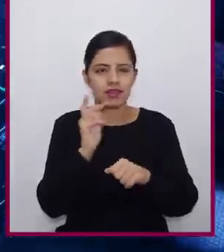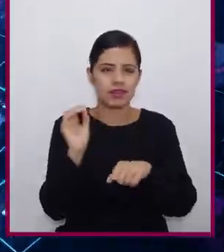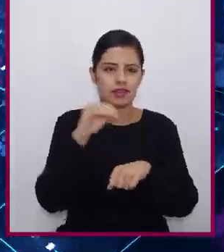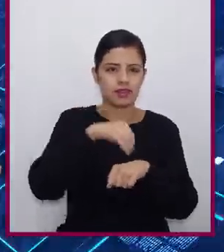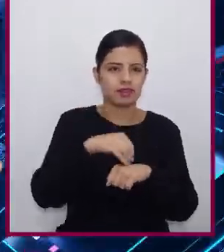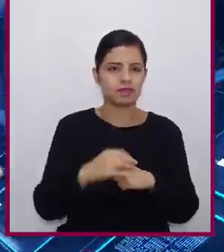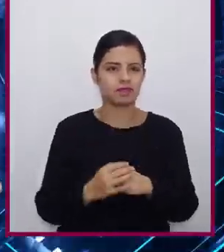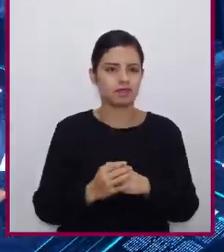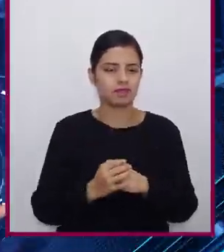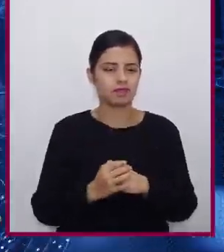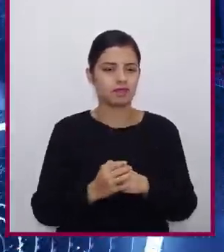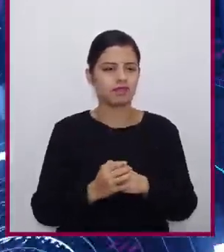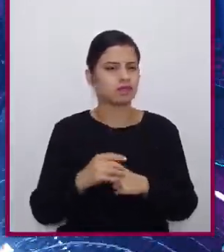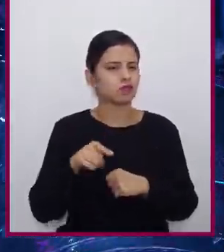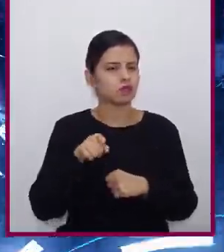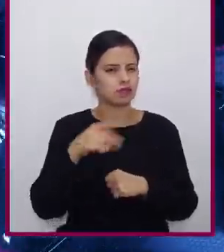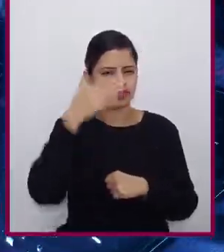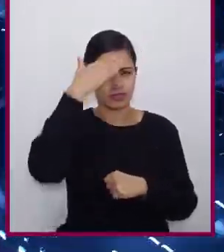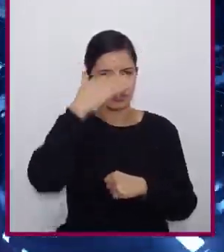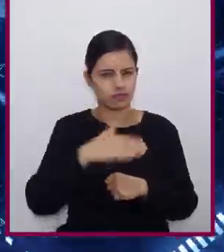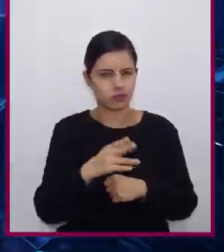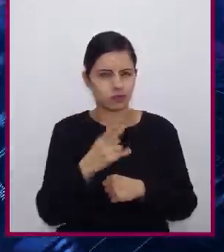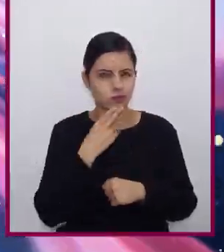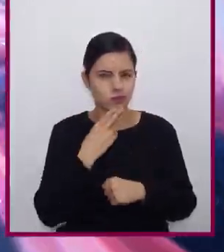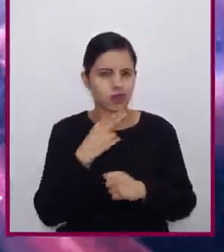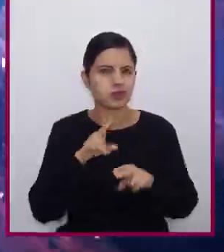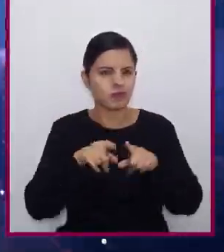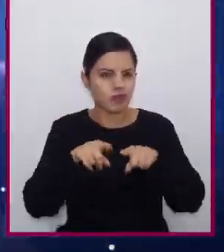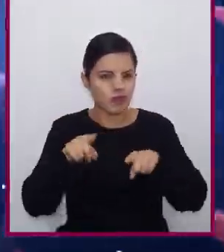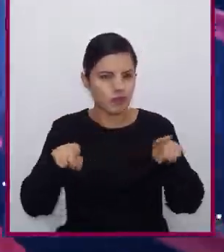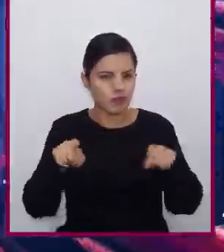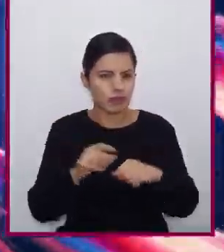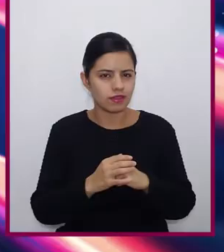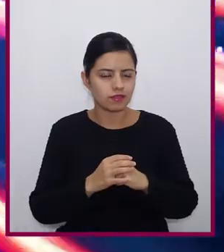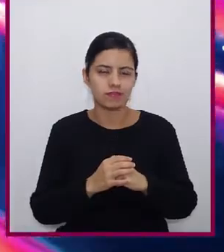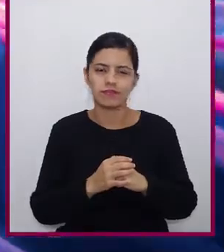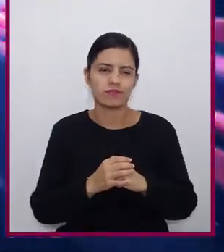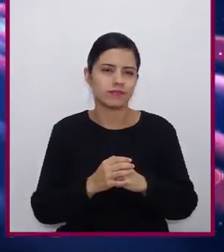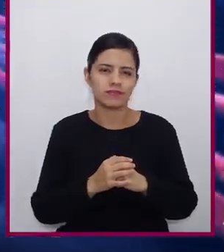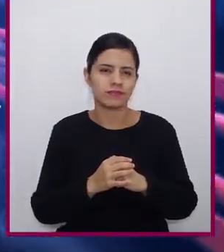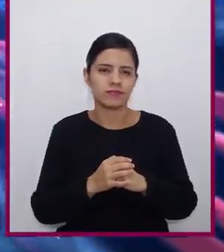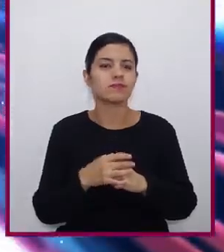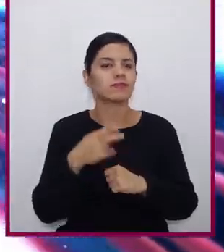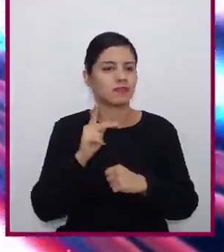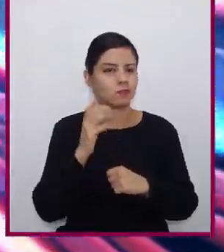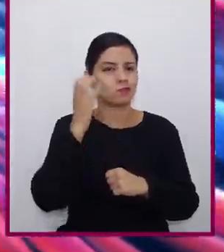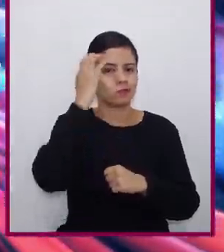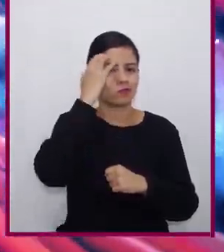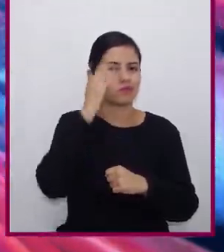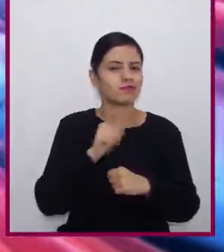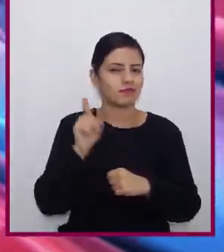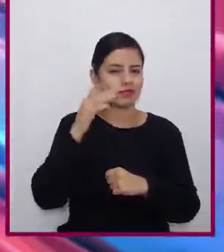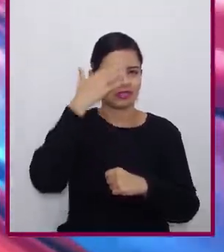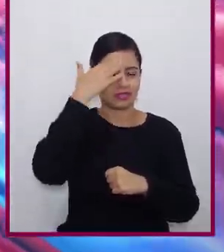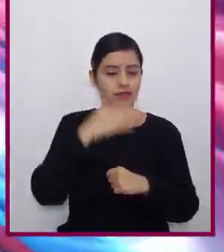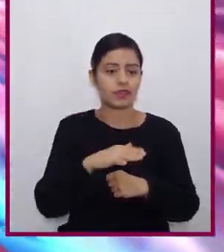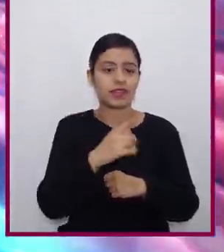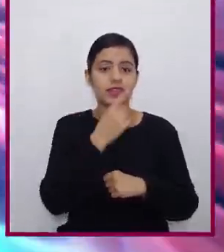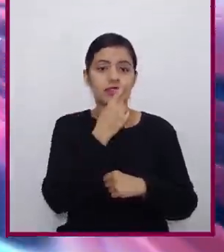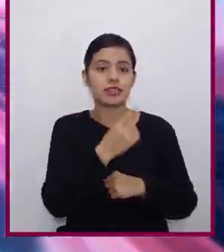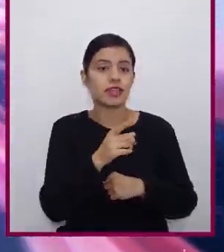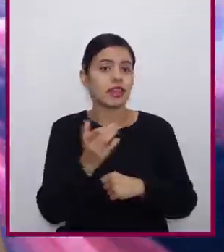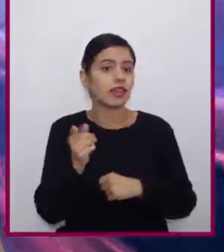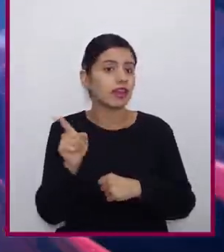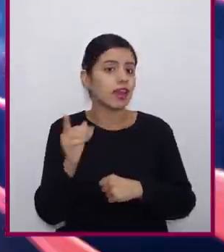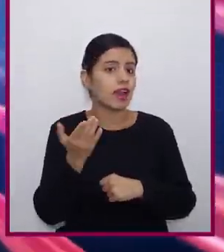Gaby, ¿tú sabes cómo usar una variable? Yo no, pero conozco a alguien que sí sabe. Dice la leyenda que una vez